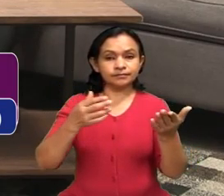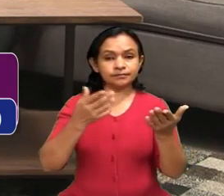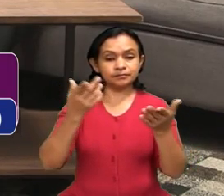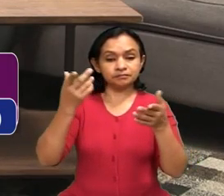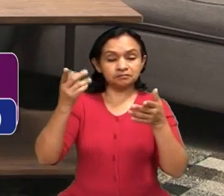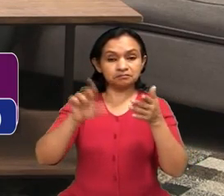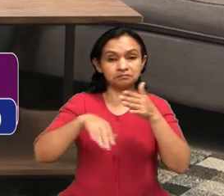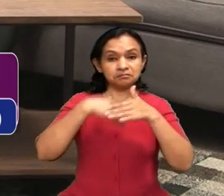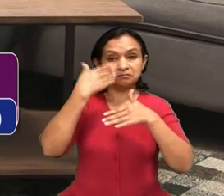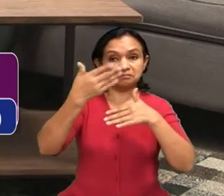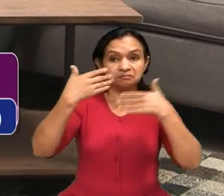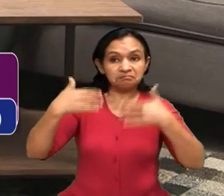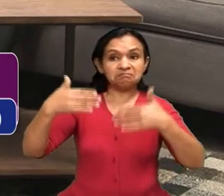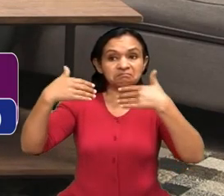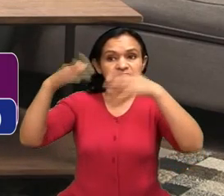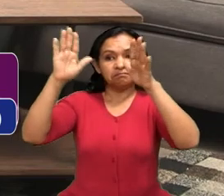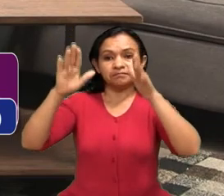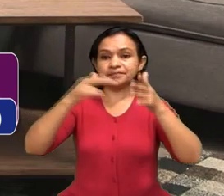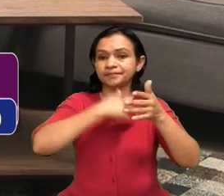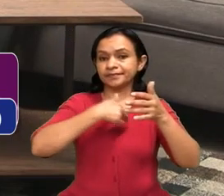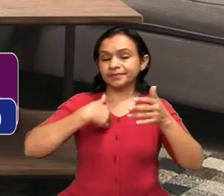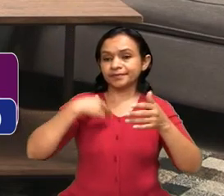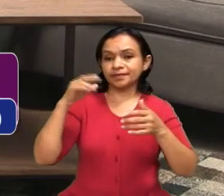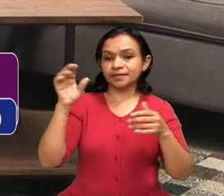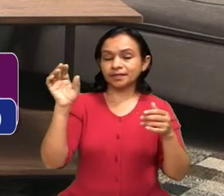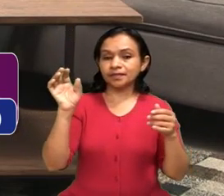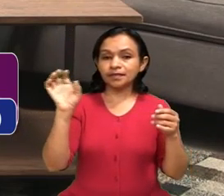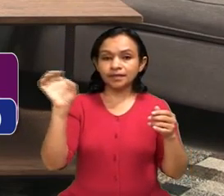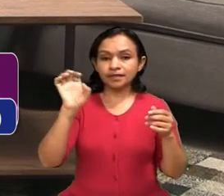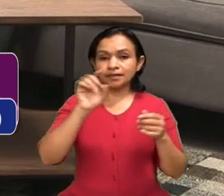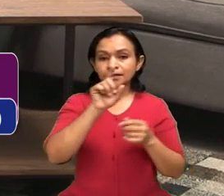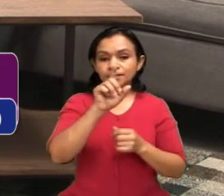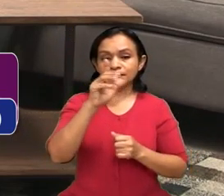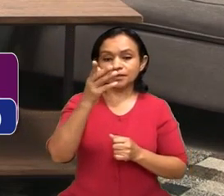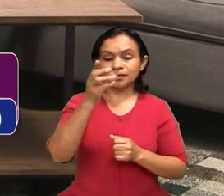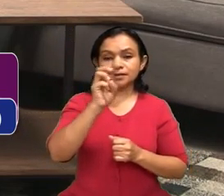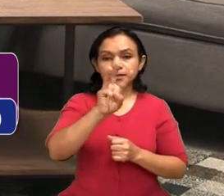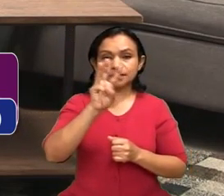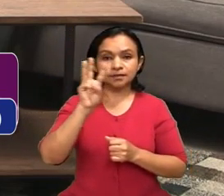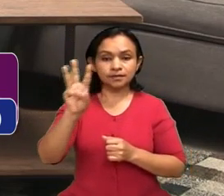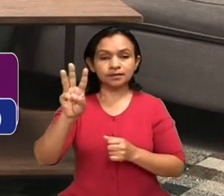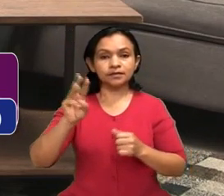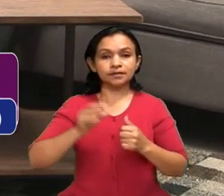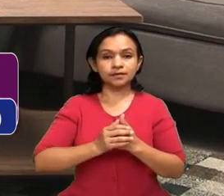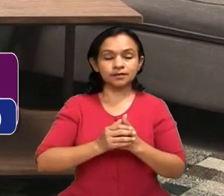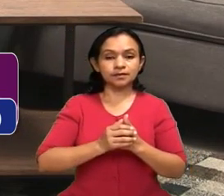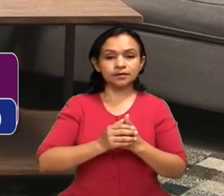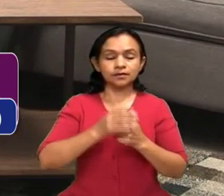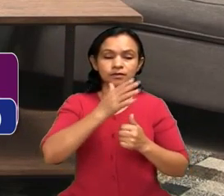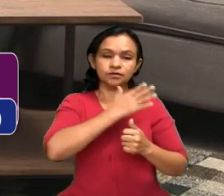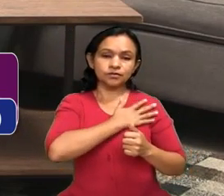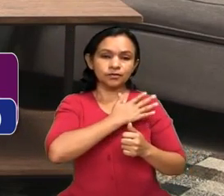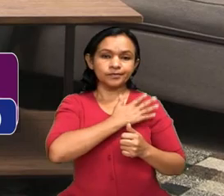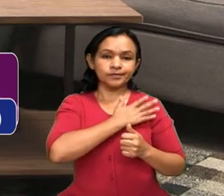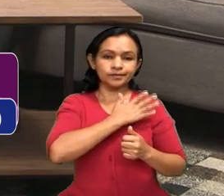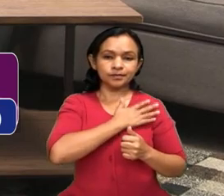las piernas, un año antes, en enero de 1933, el general Anastasio Somoza